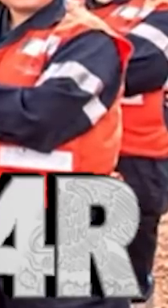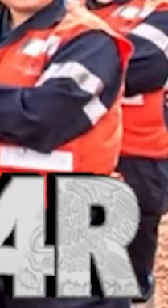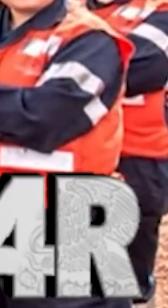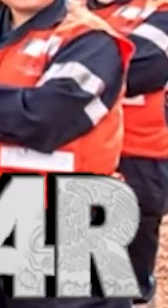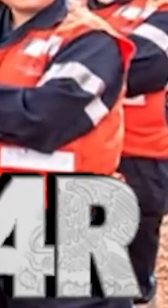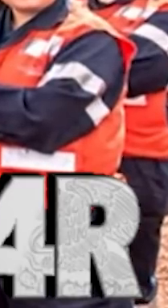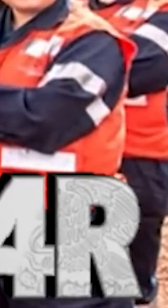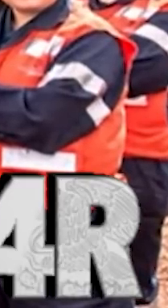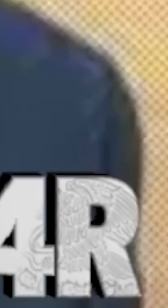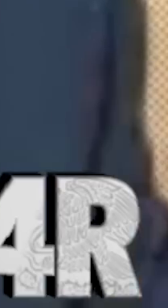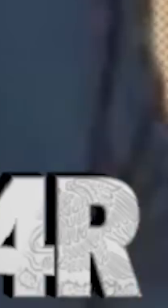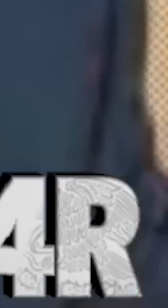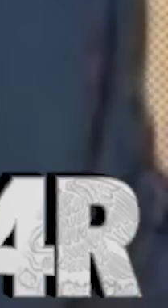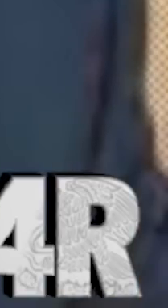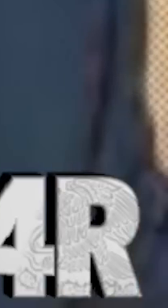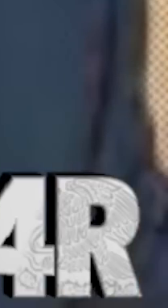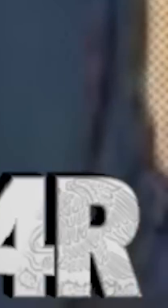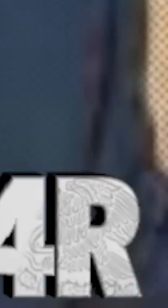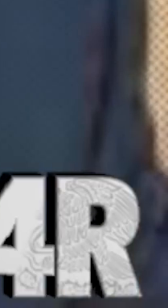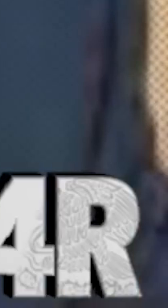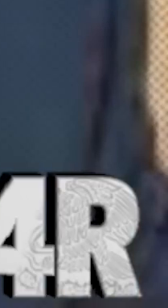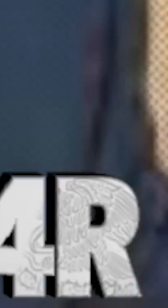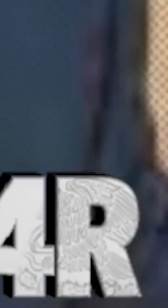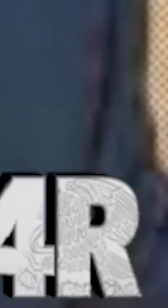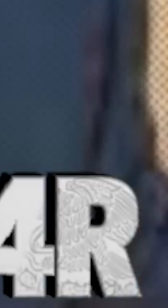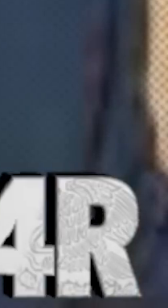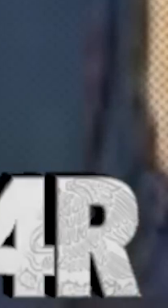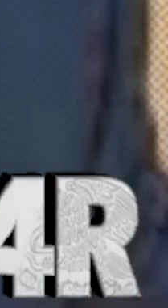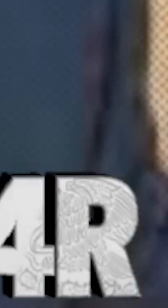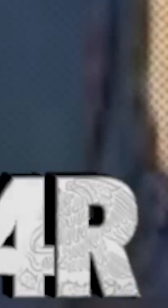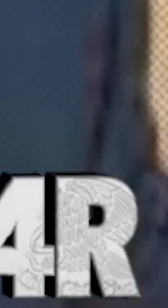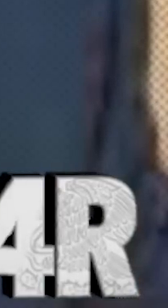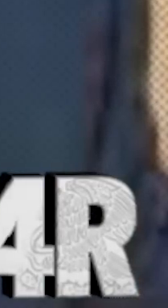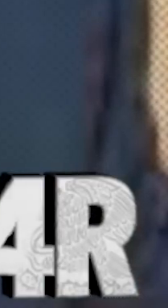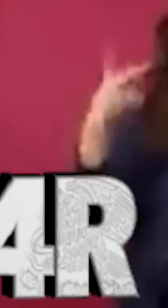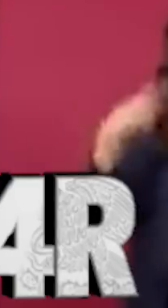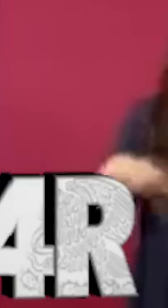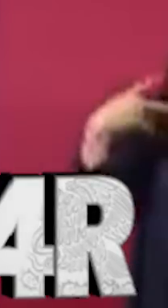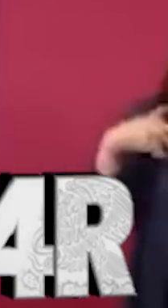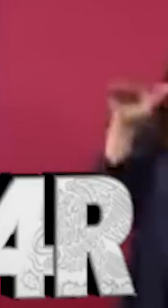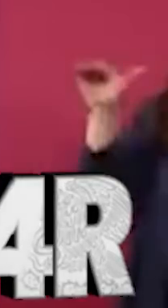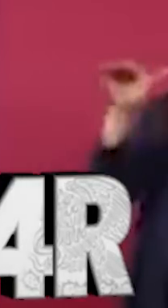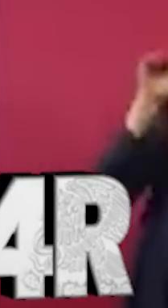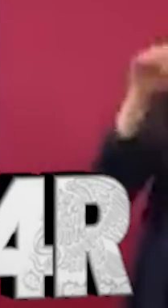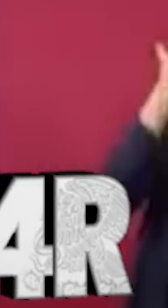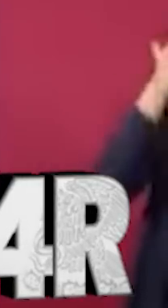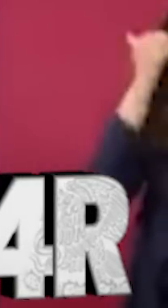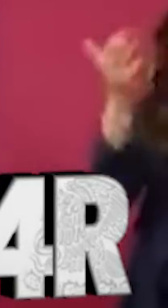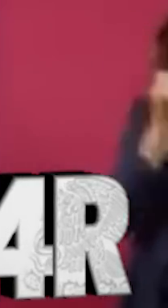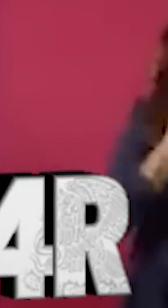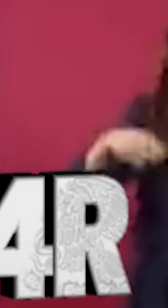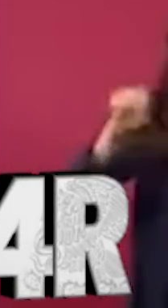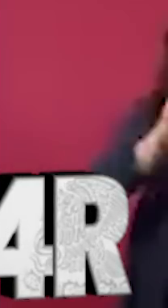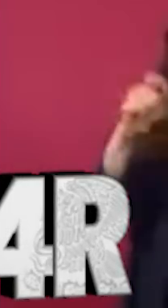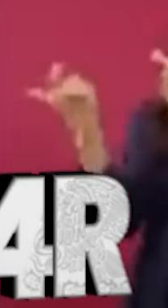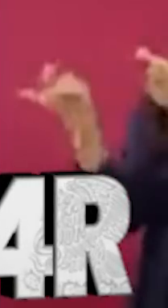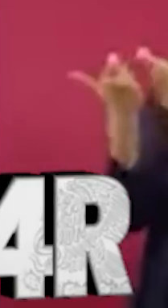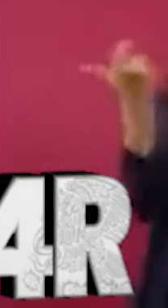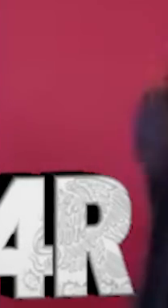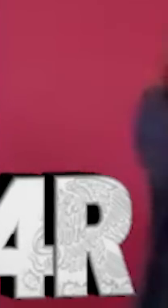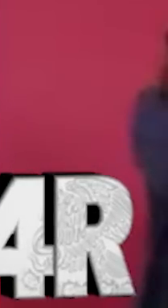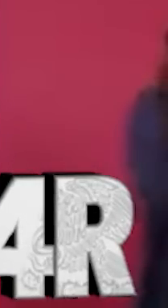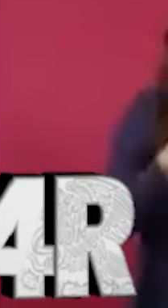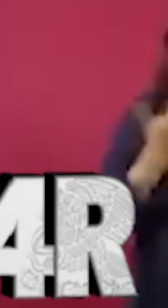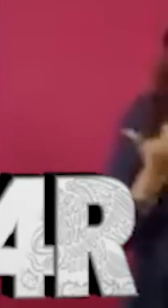los mexicanos a un banco verdaderamente justo, que está velando por el bienestar económico de todos los